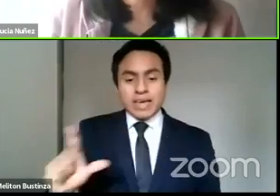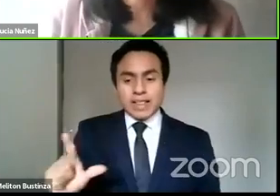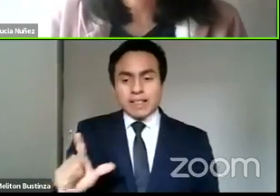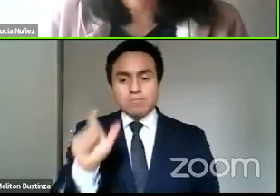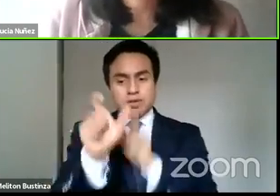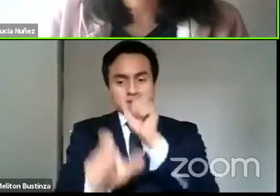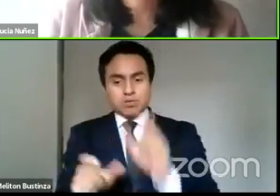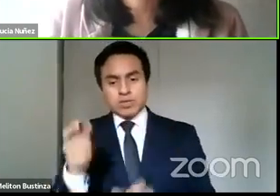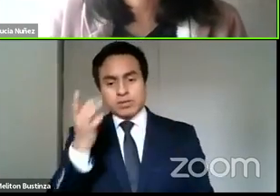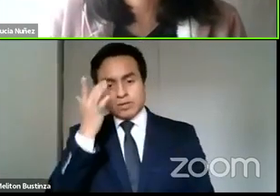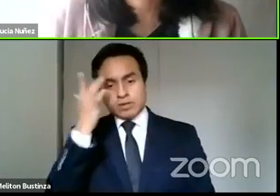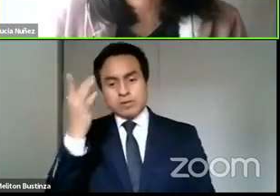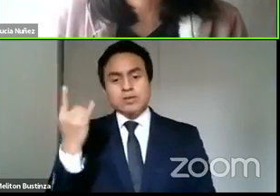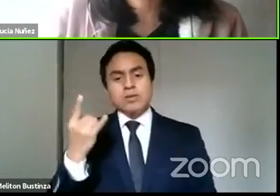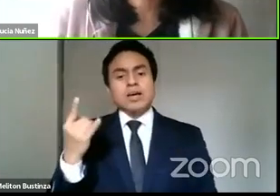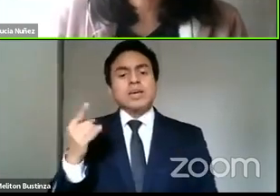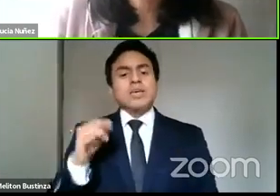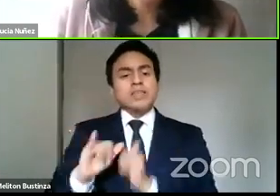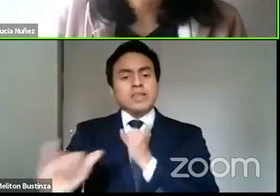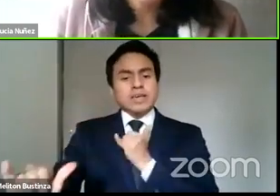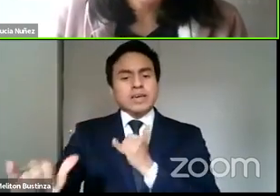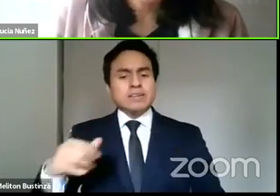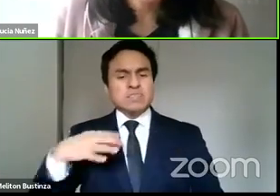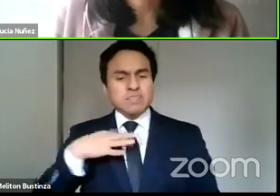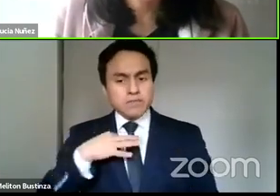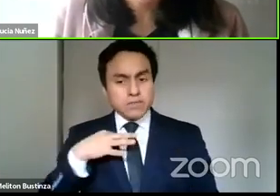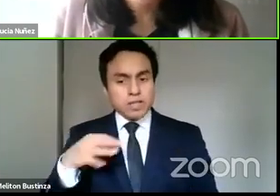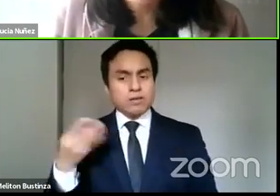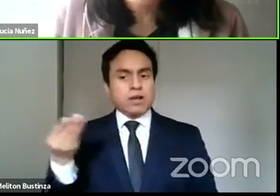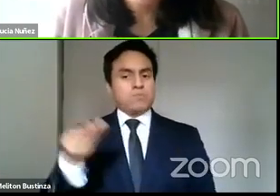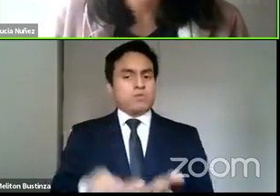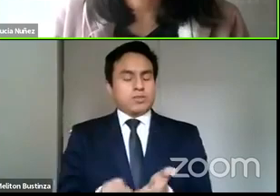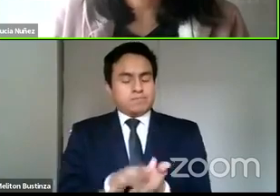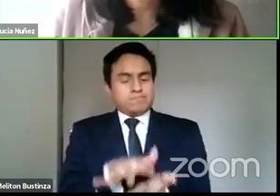y académicas del Departamento de Ingeniería Civil ha sido un gran